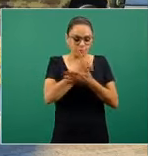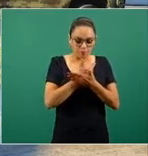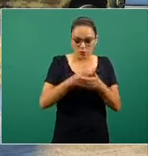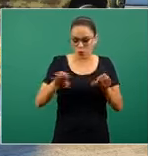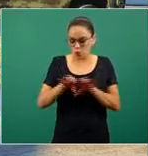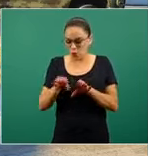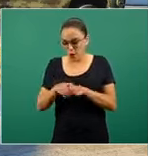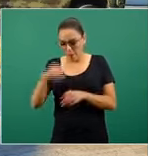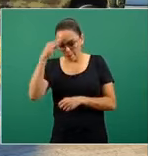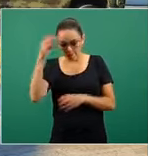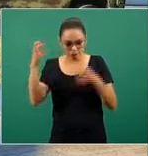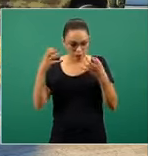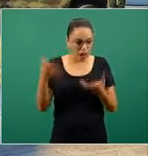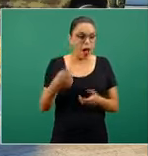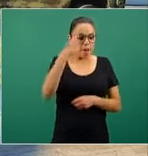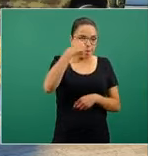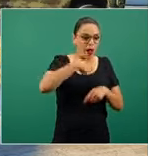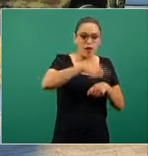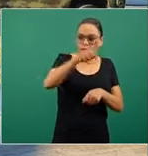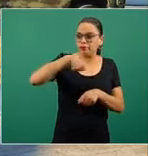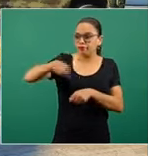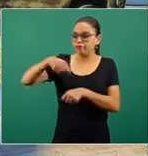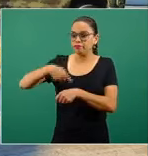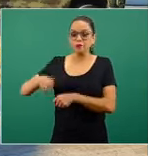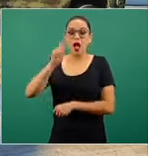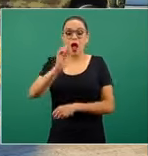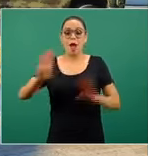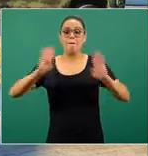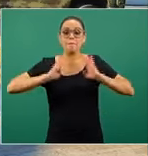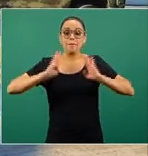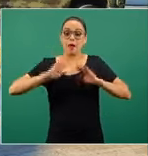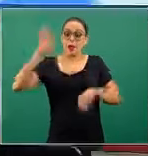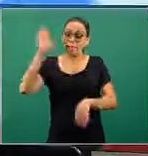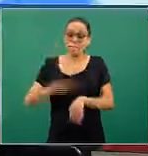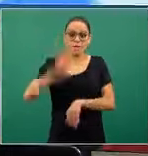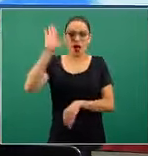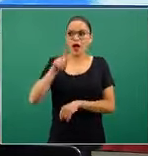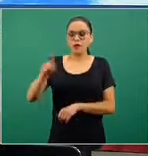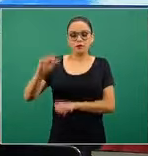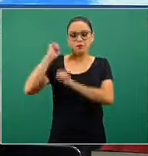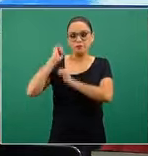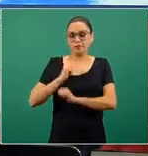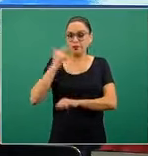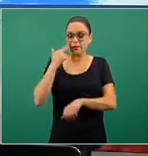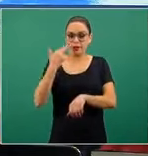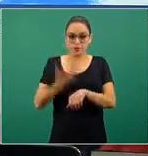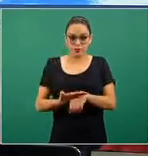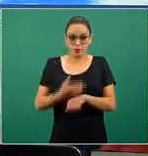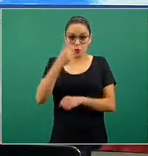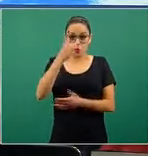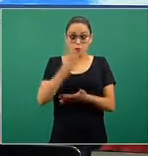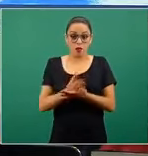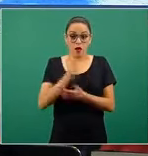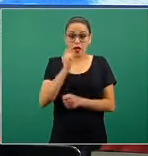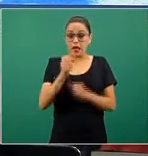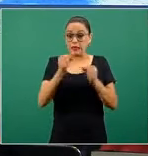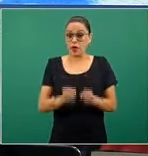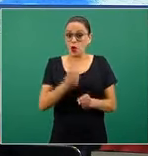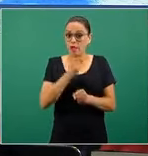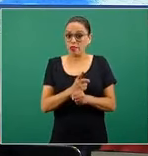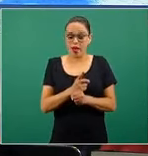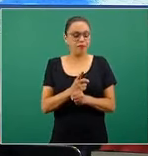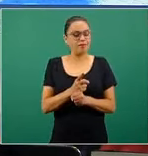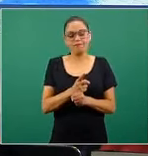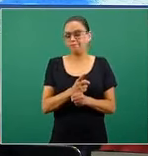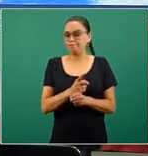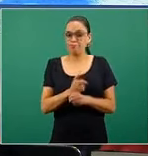Las Fuerzas Armadas estuvieran a cargo de la mayor cantidad de la logística, no solamente para efectos de la seguridad a las brigadas y